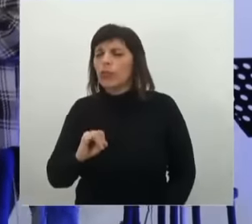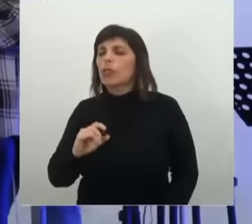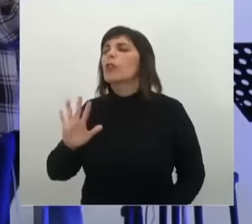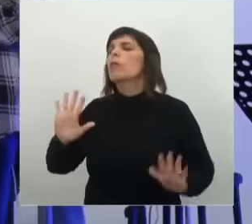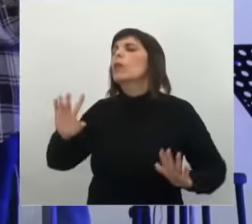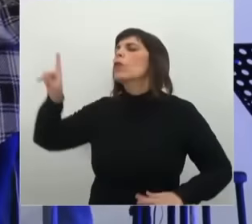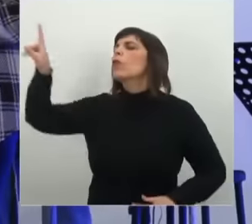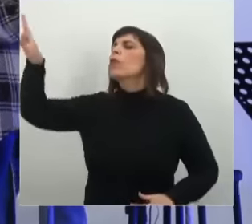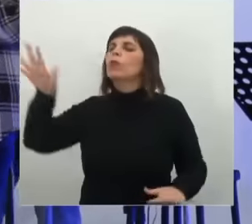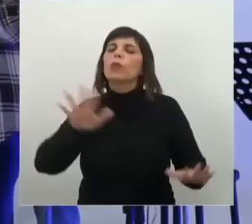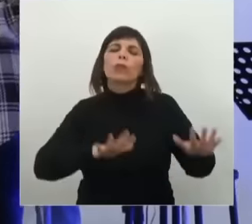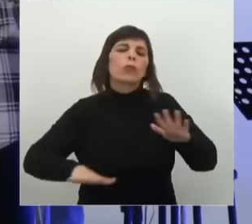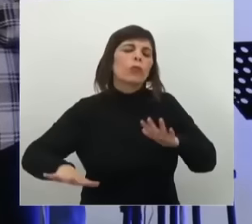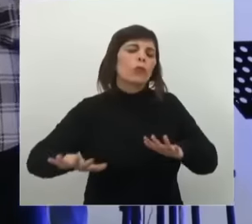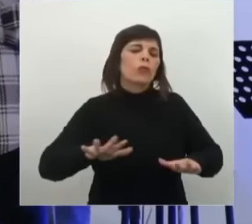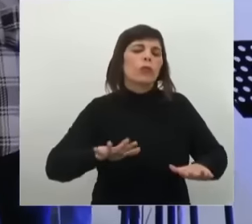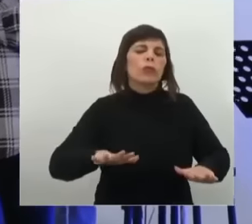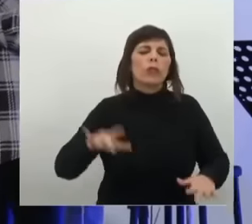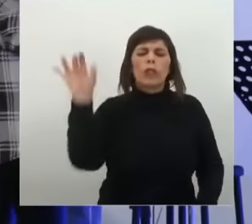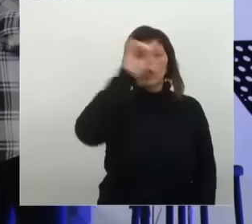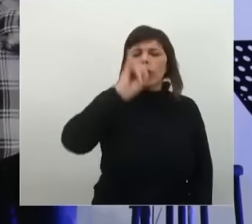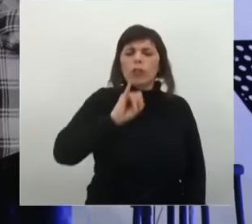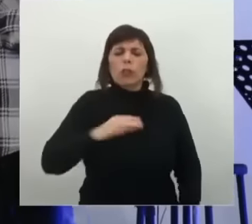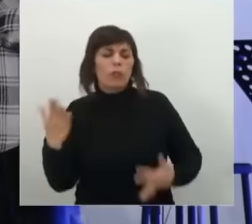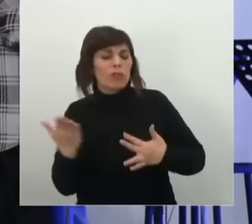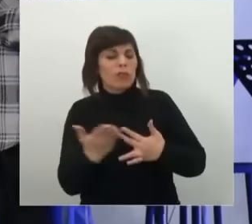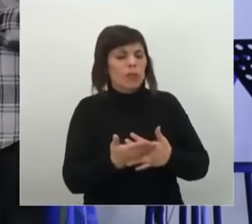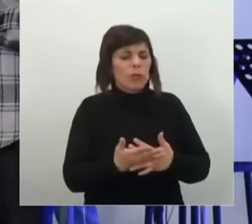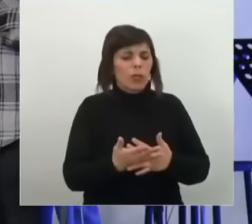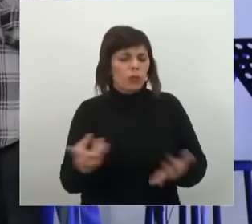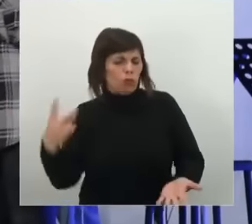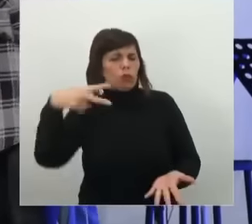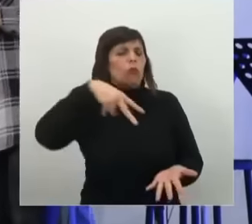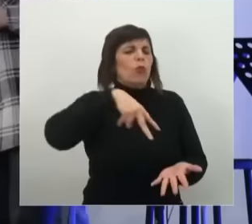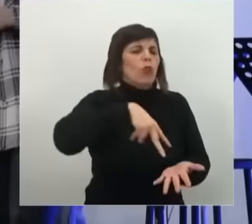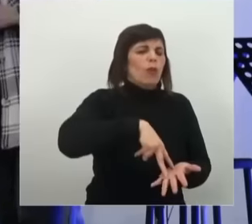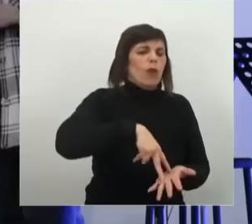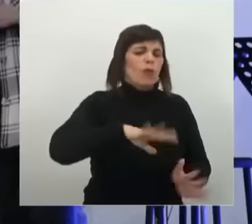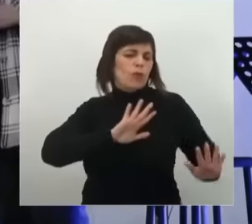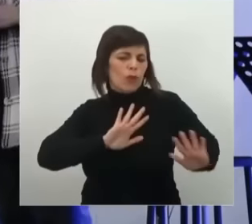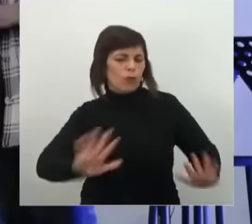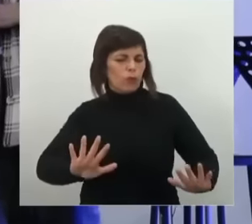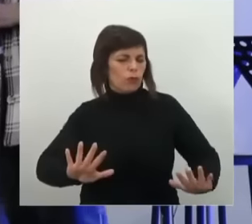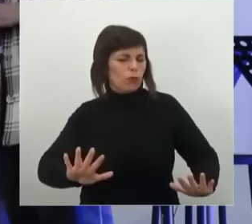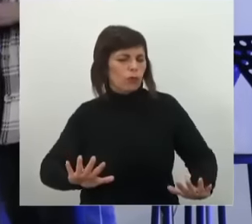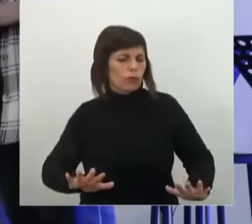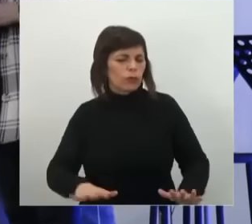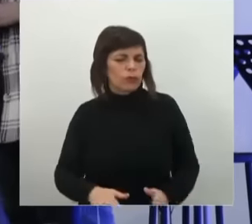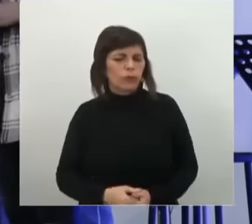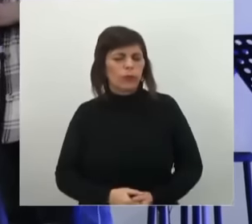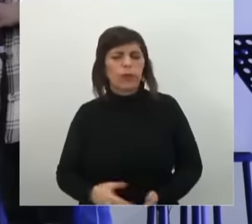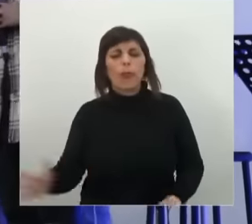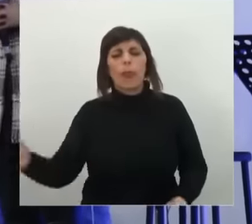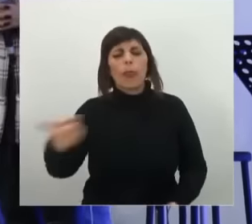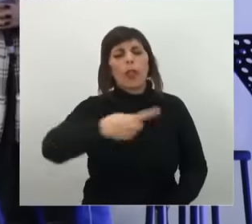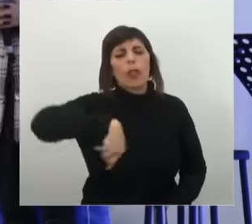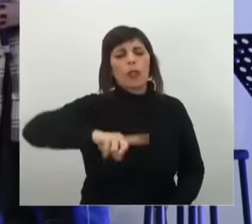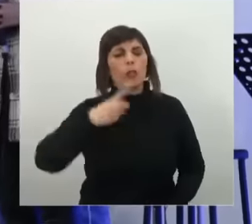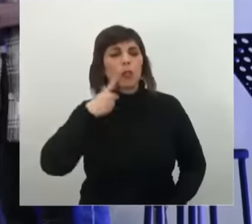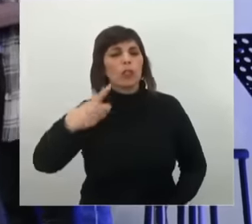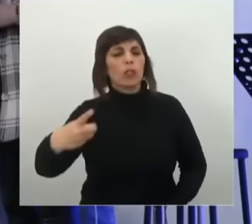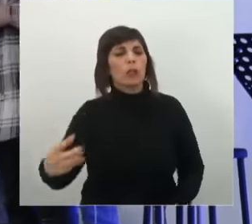Señor En medio de la tormenta tú te mueves con nosotros señor todos decimos